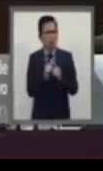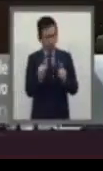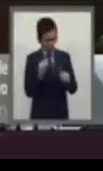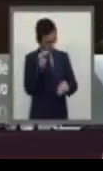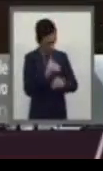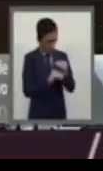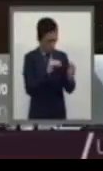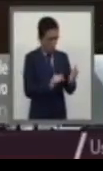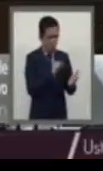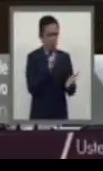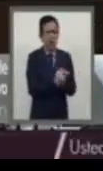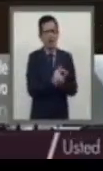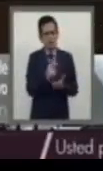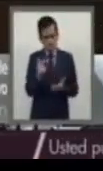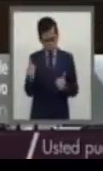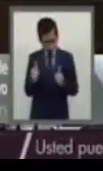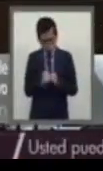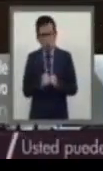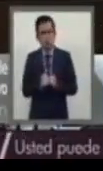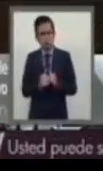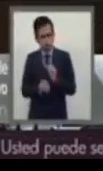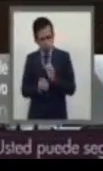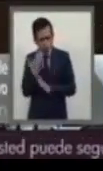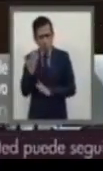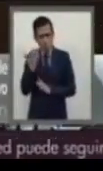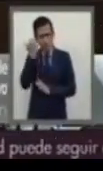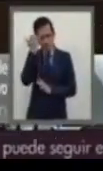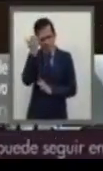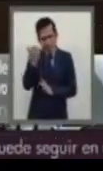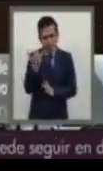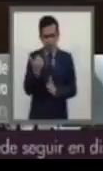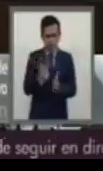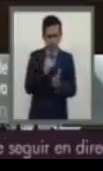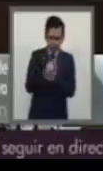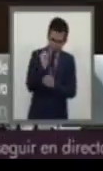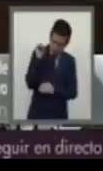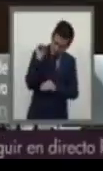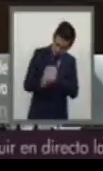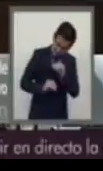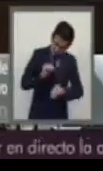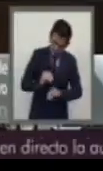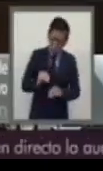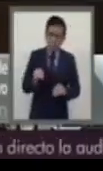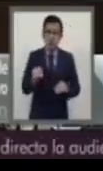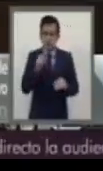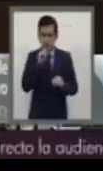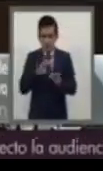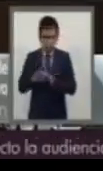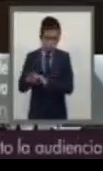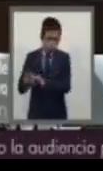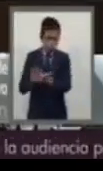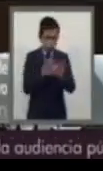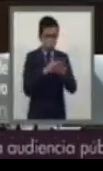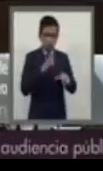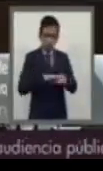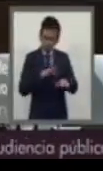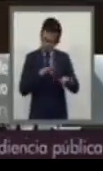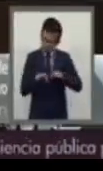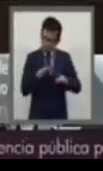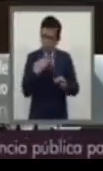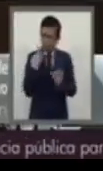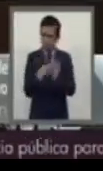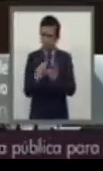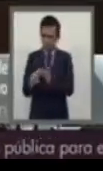legales, con diseños legislativos innovadores y estableciendo sistemas de coordinación más eficientes. Podemos